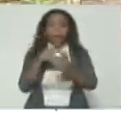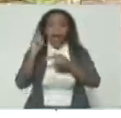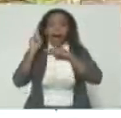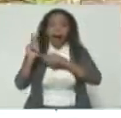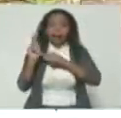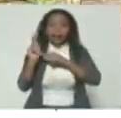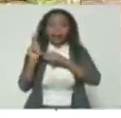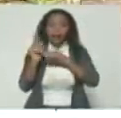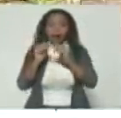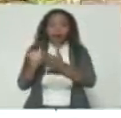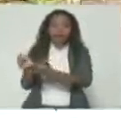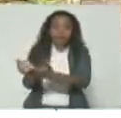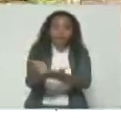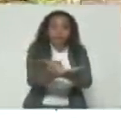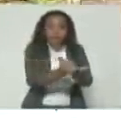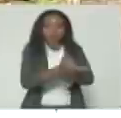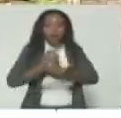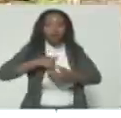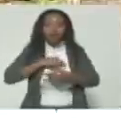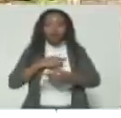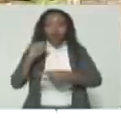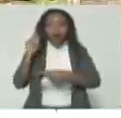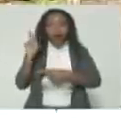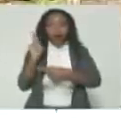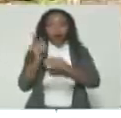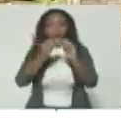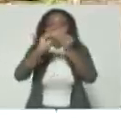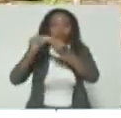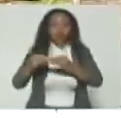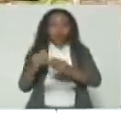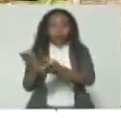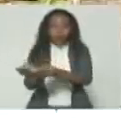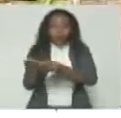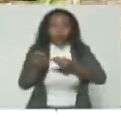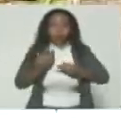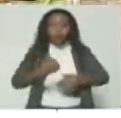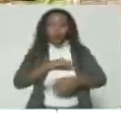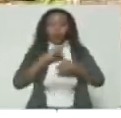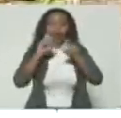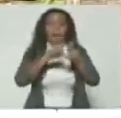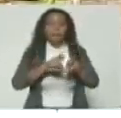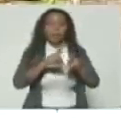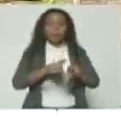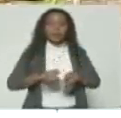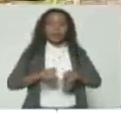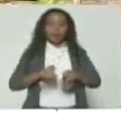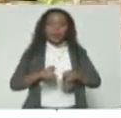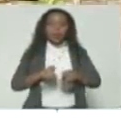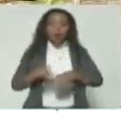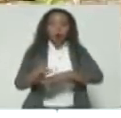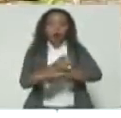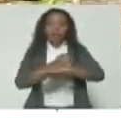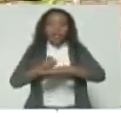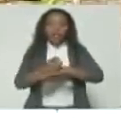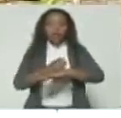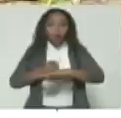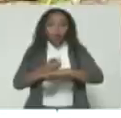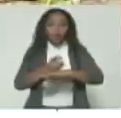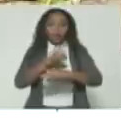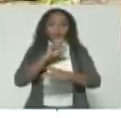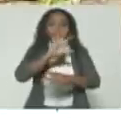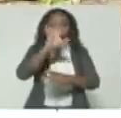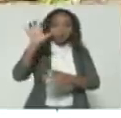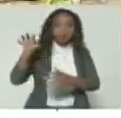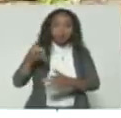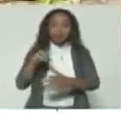es la colecta, es el diagnóstico que tenemos de todo lo que nos han entregado nuestros campesinos, campesinas, gobernaciones,